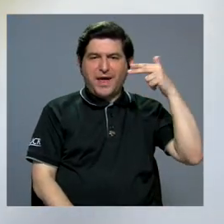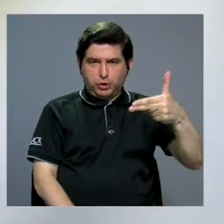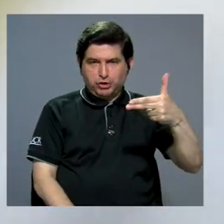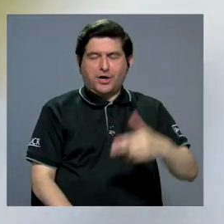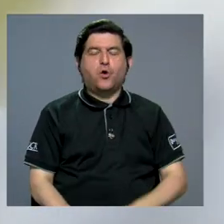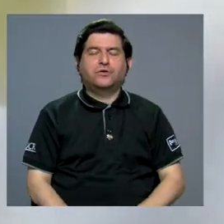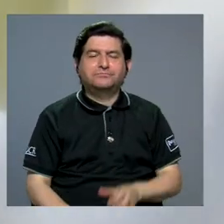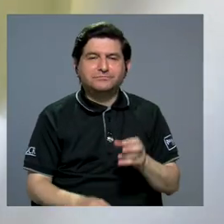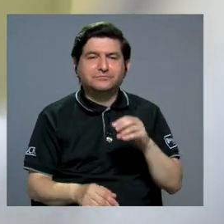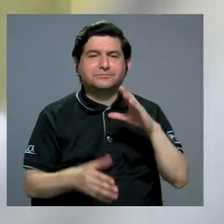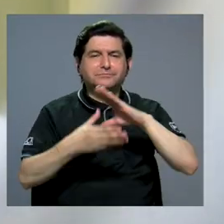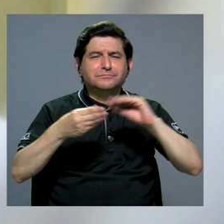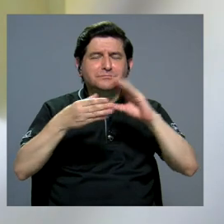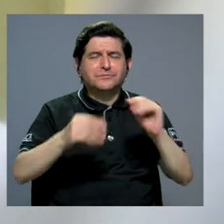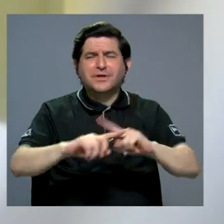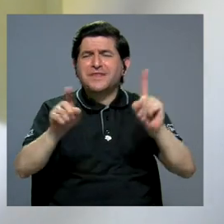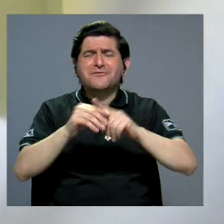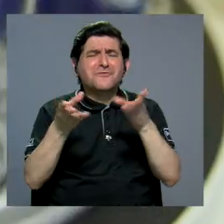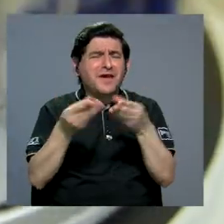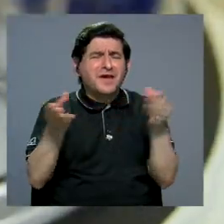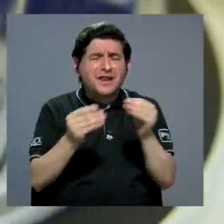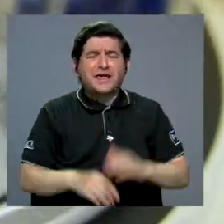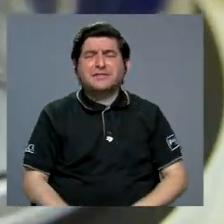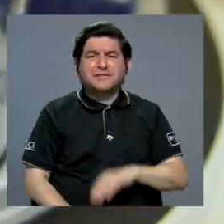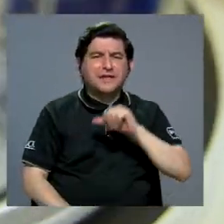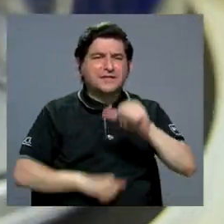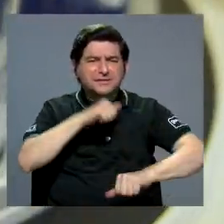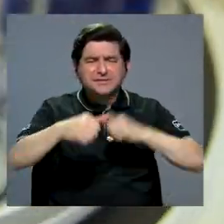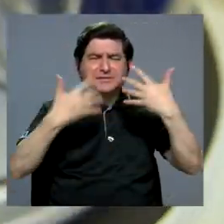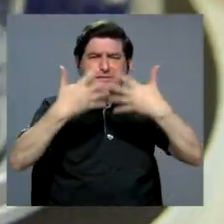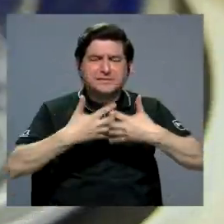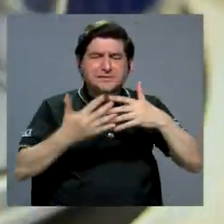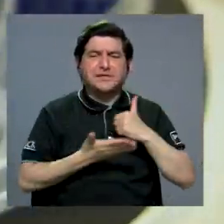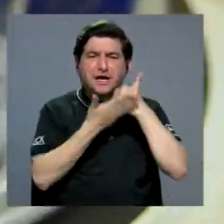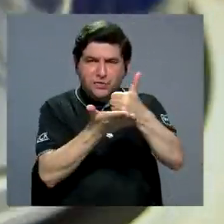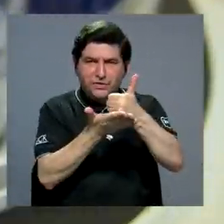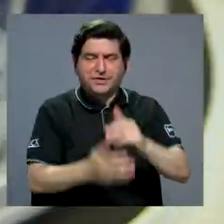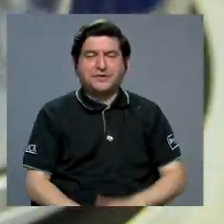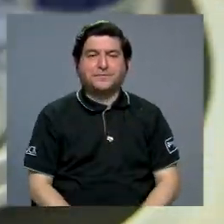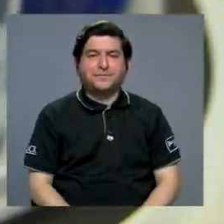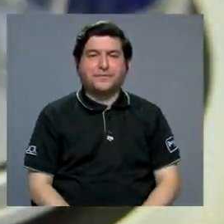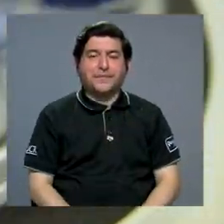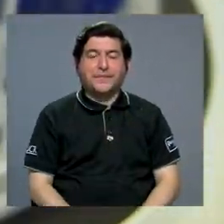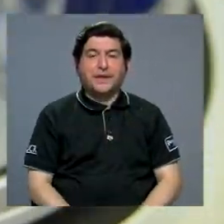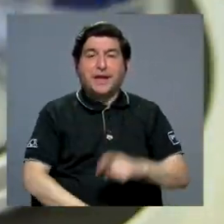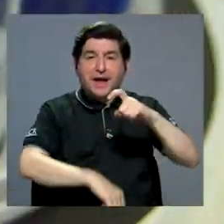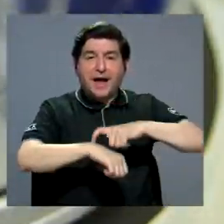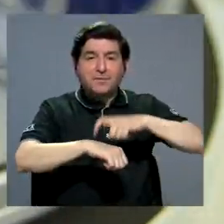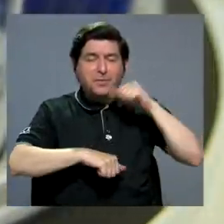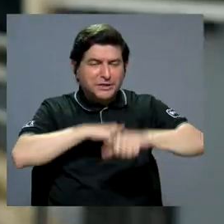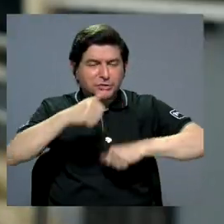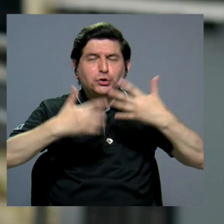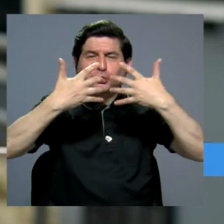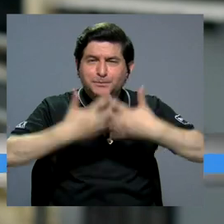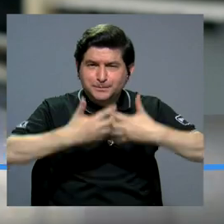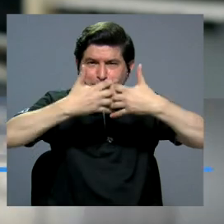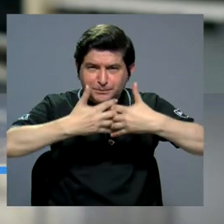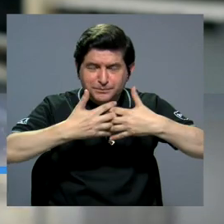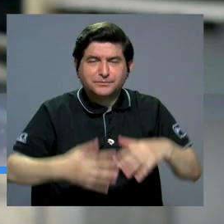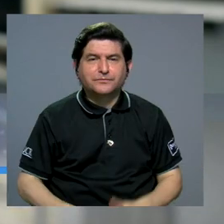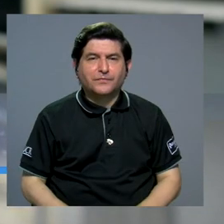Rosaura Romero Chacón, comentó sobre la gama de productos y emprendimientos con los que han colaborado. A la hora de un